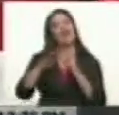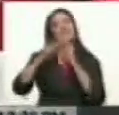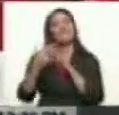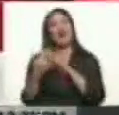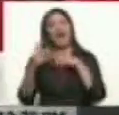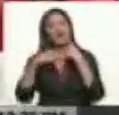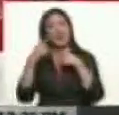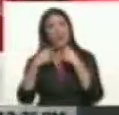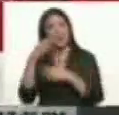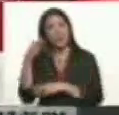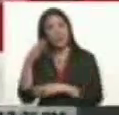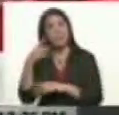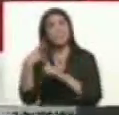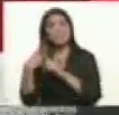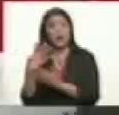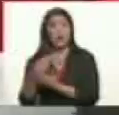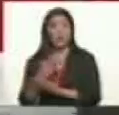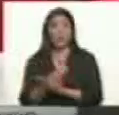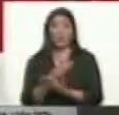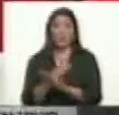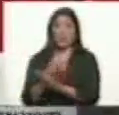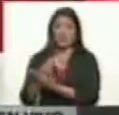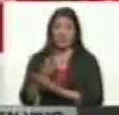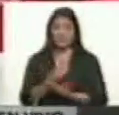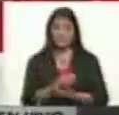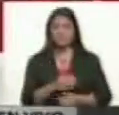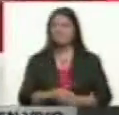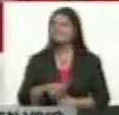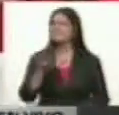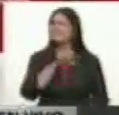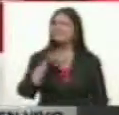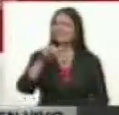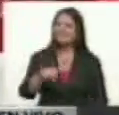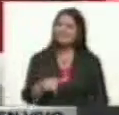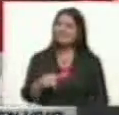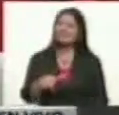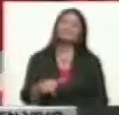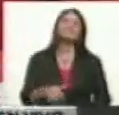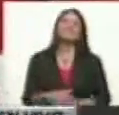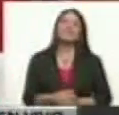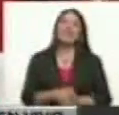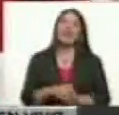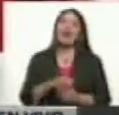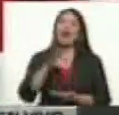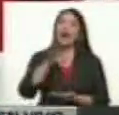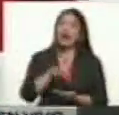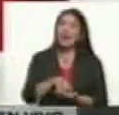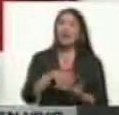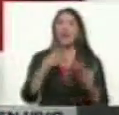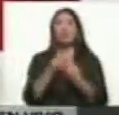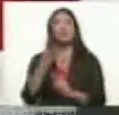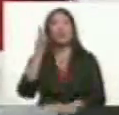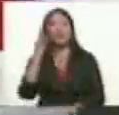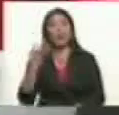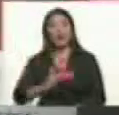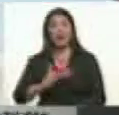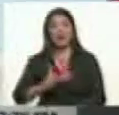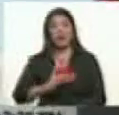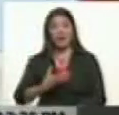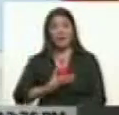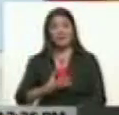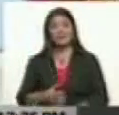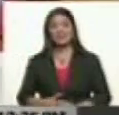tricolor y comuna. Nos encontramos en el estado de Aragua con nuestra alcaldesa Magaly Figuera del